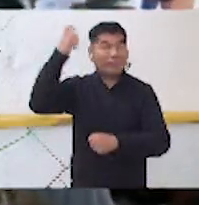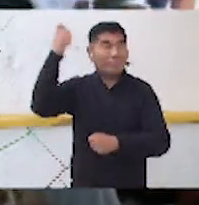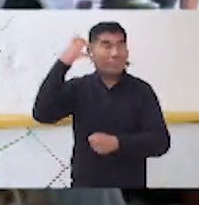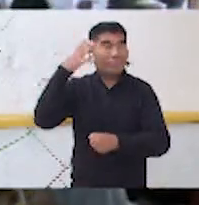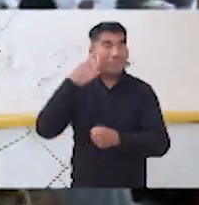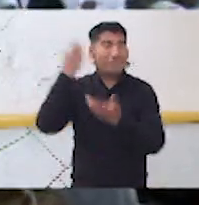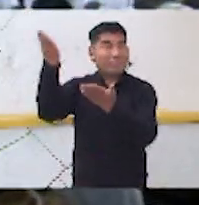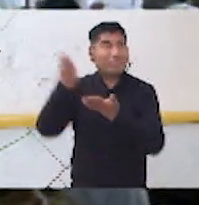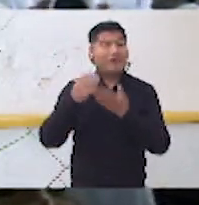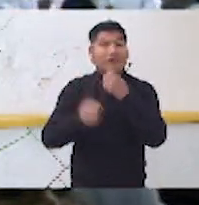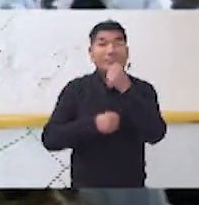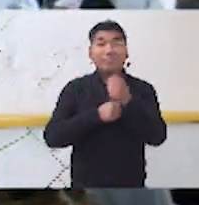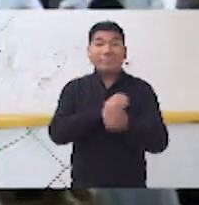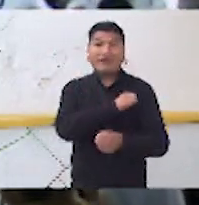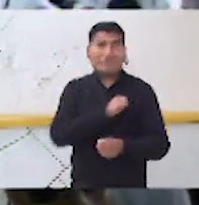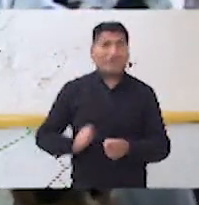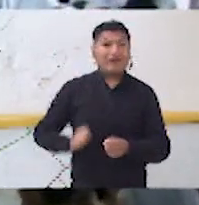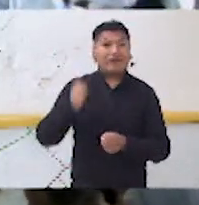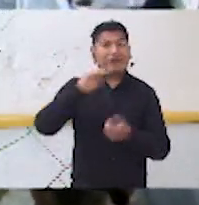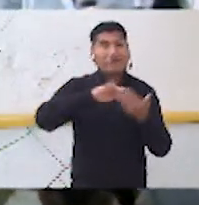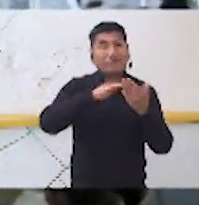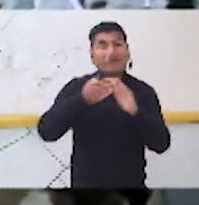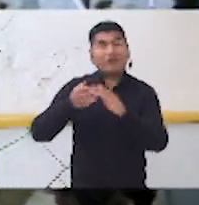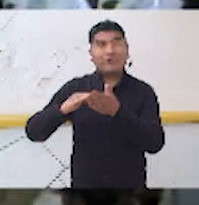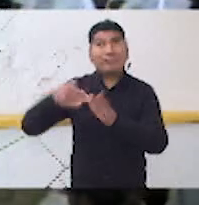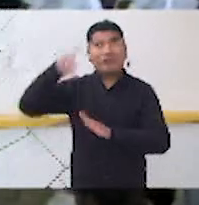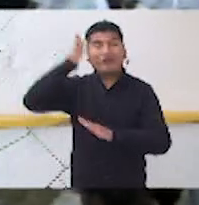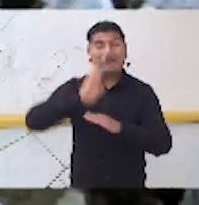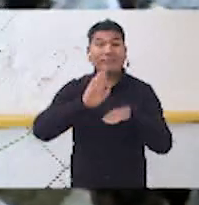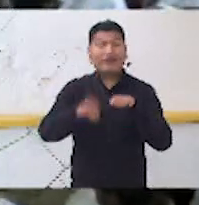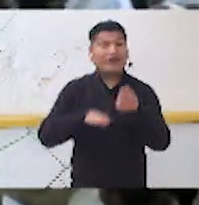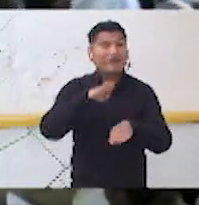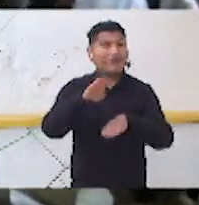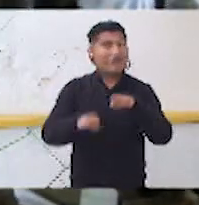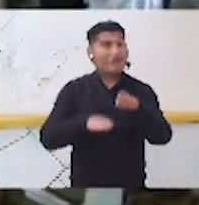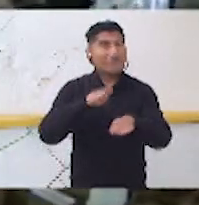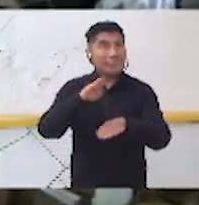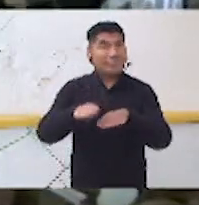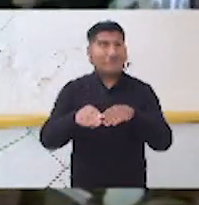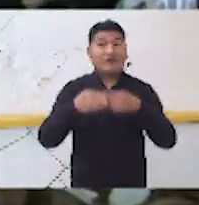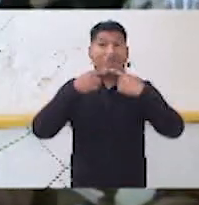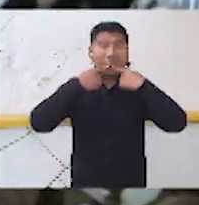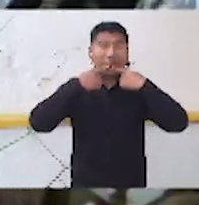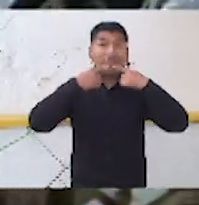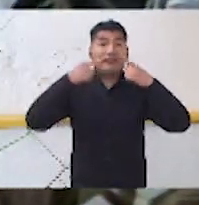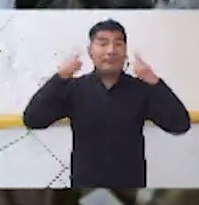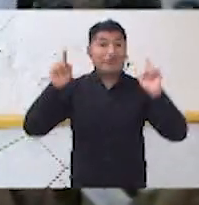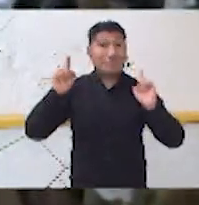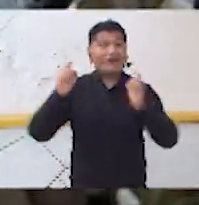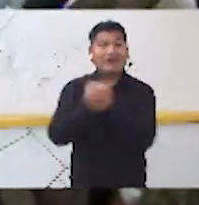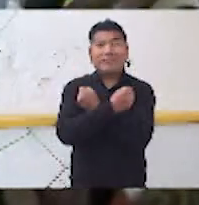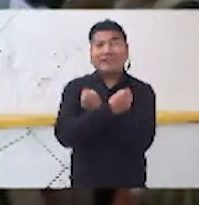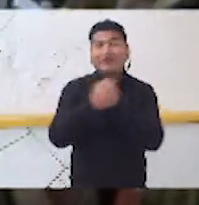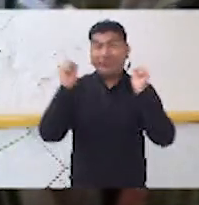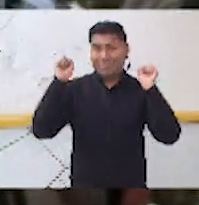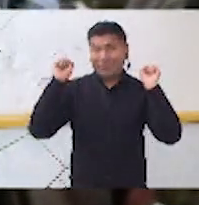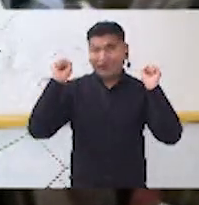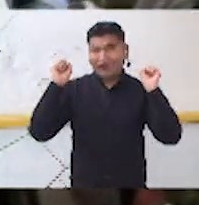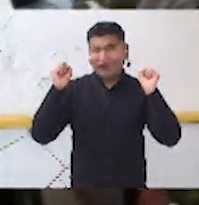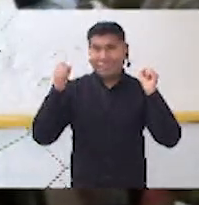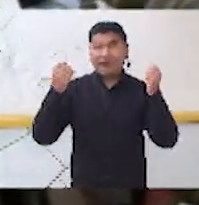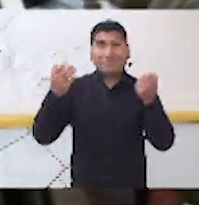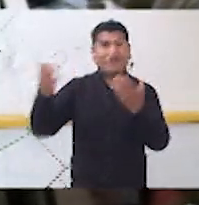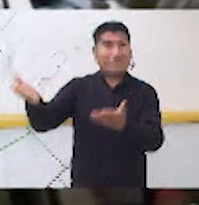el Señor, pueblo de Dios, camina ya. Anunciará la salvación y a